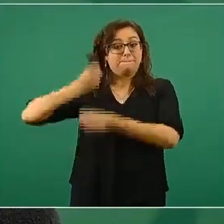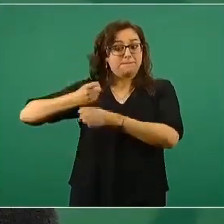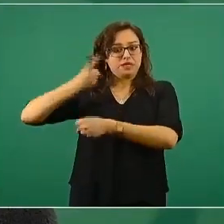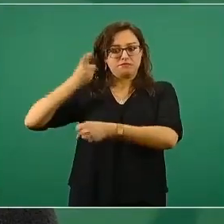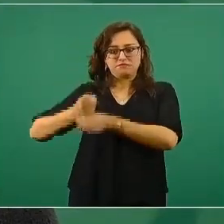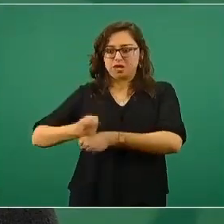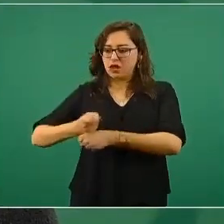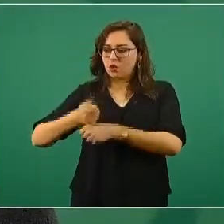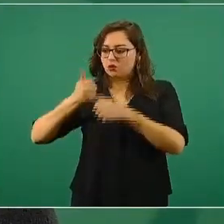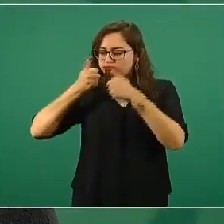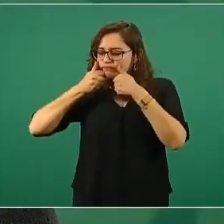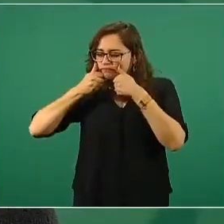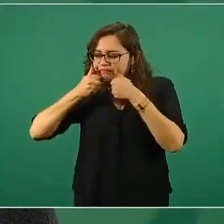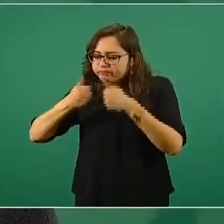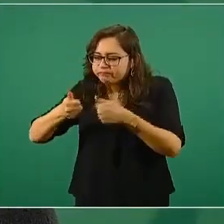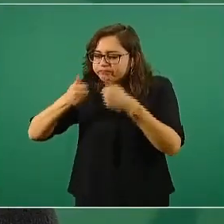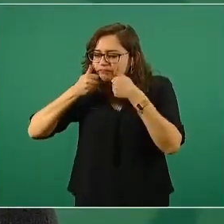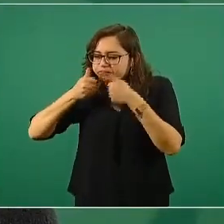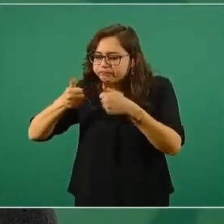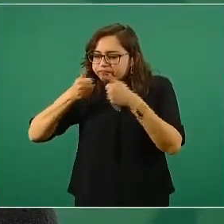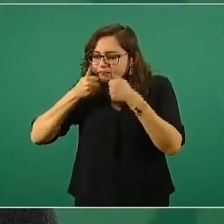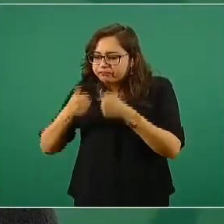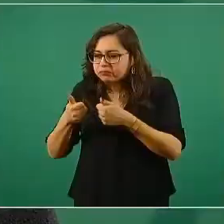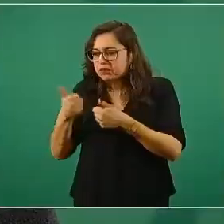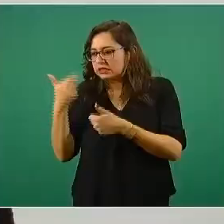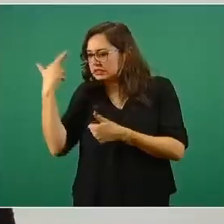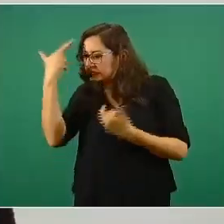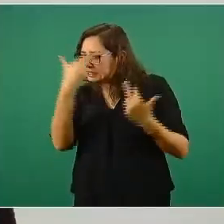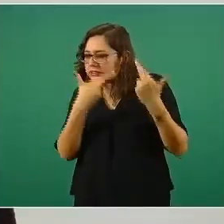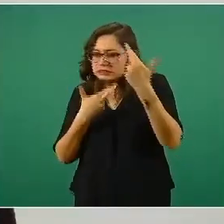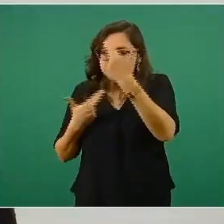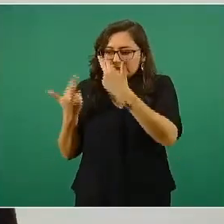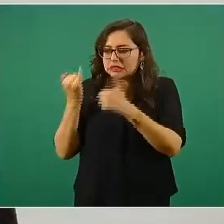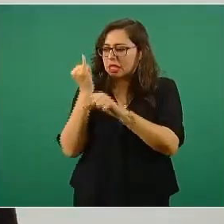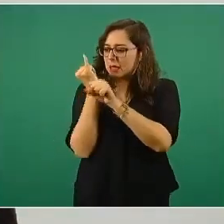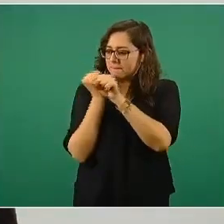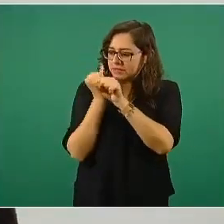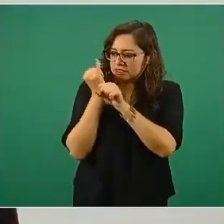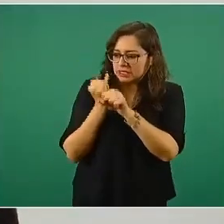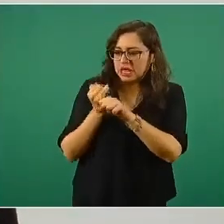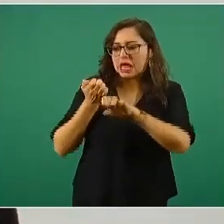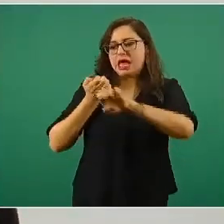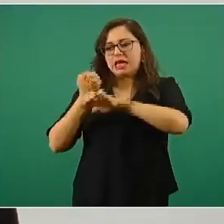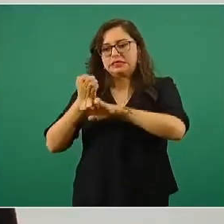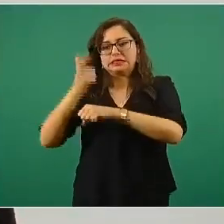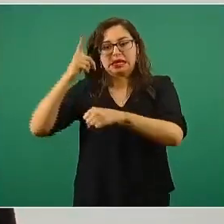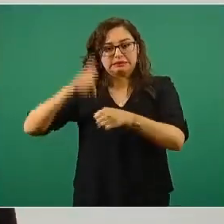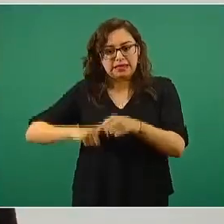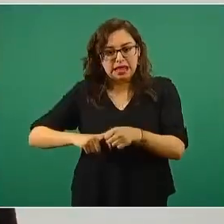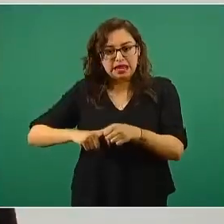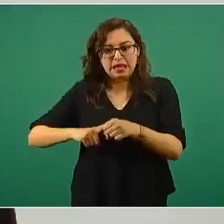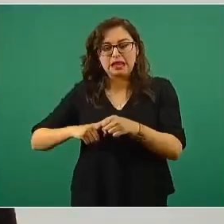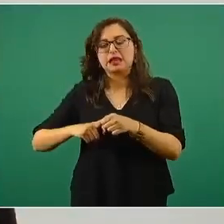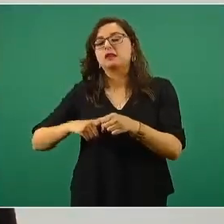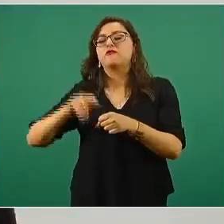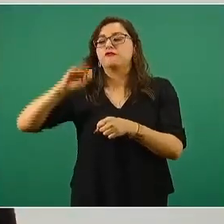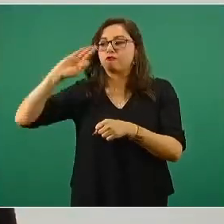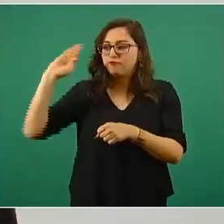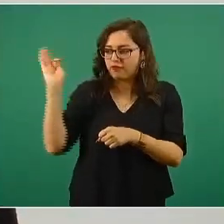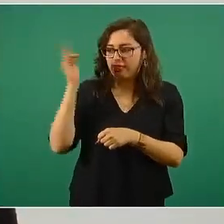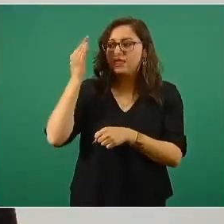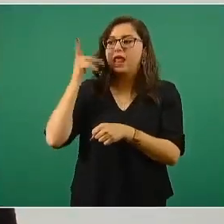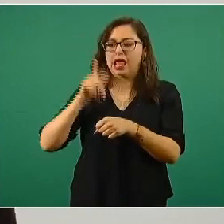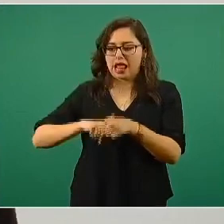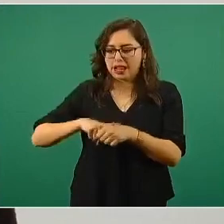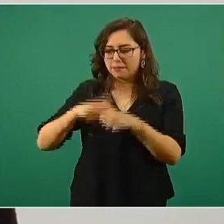hay obviamente la concentración de los grupos de expertos, ya sea tanto en los niveles estatales o en los niveles